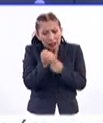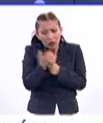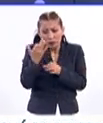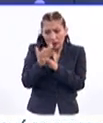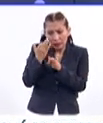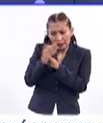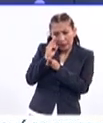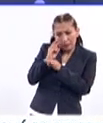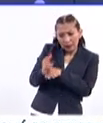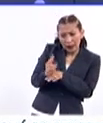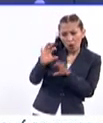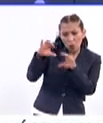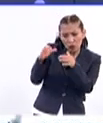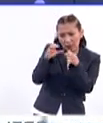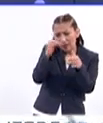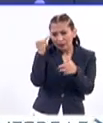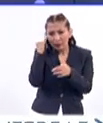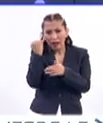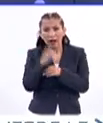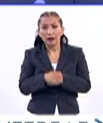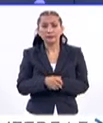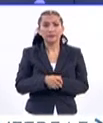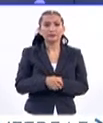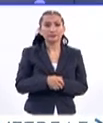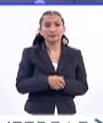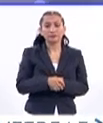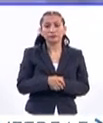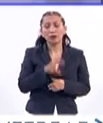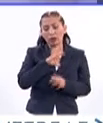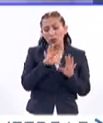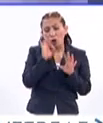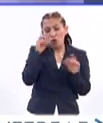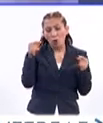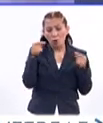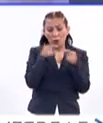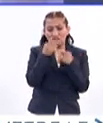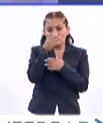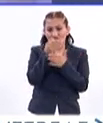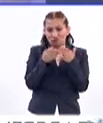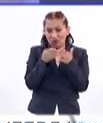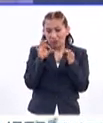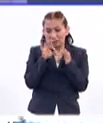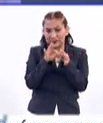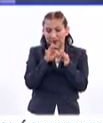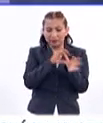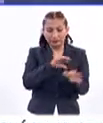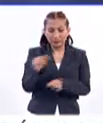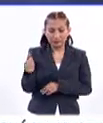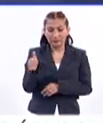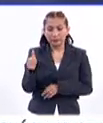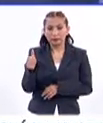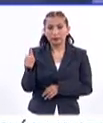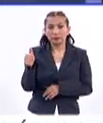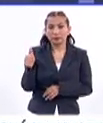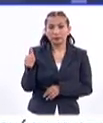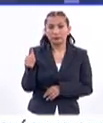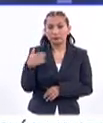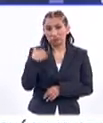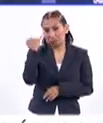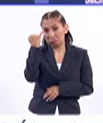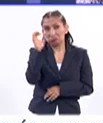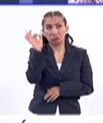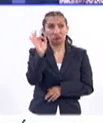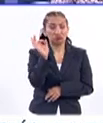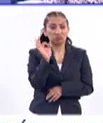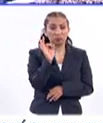situaciones actuales de las comunidades indígenas, podemos hallar un punto medio. Otra cosa que se me ocurre,